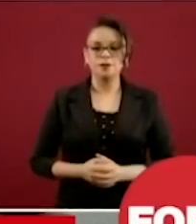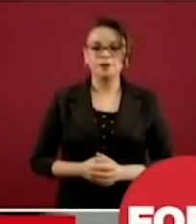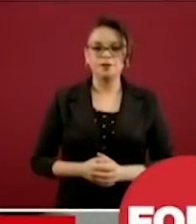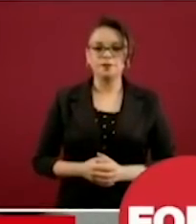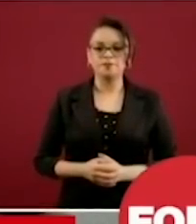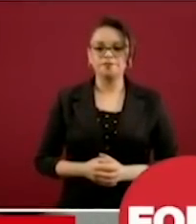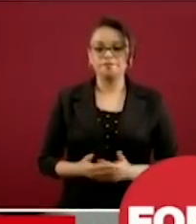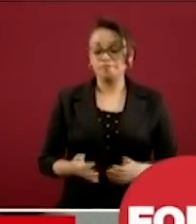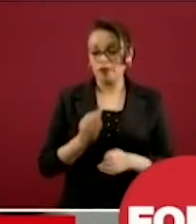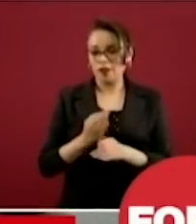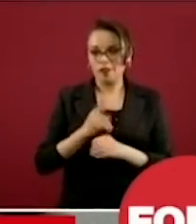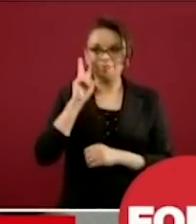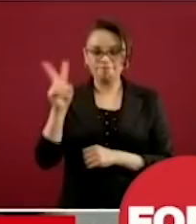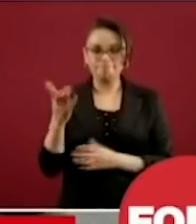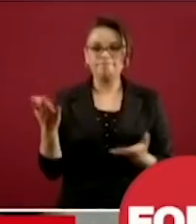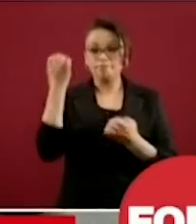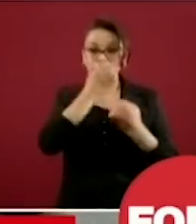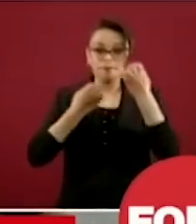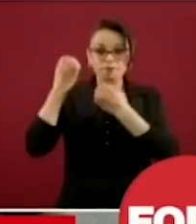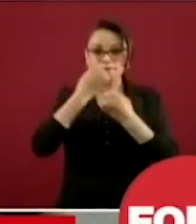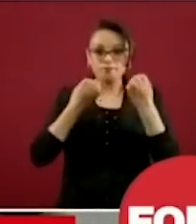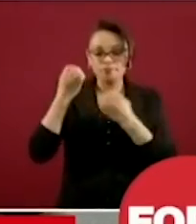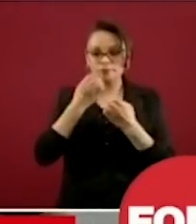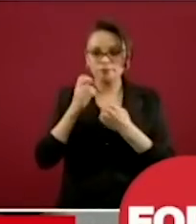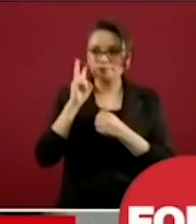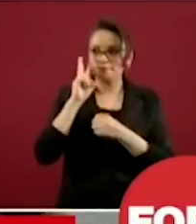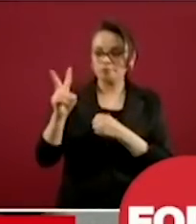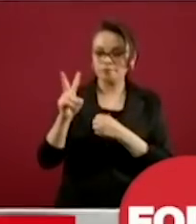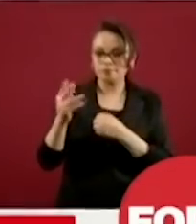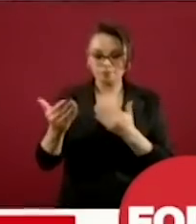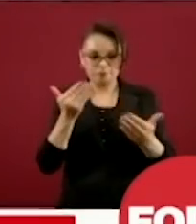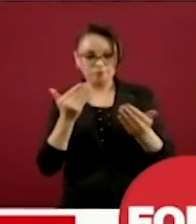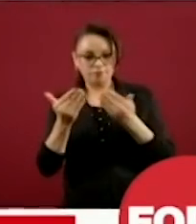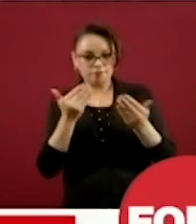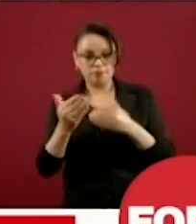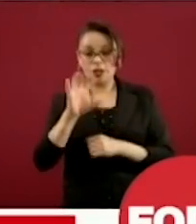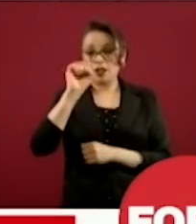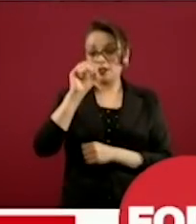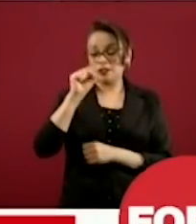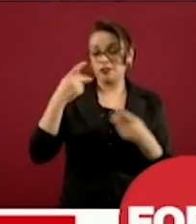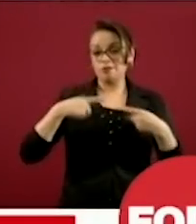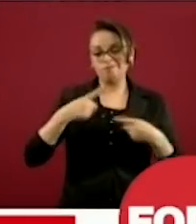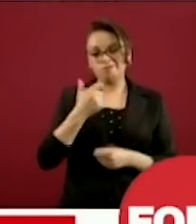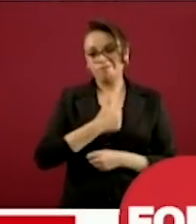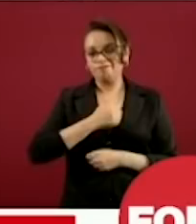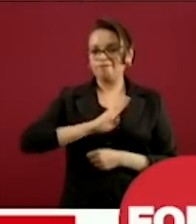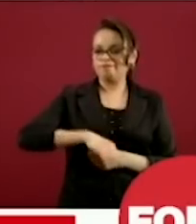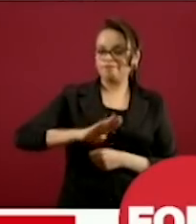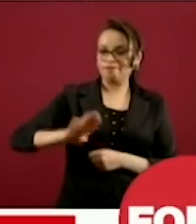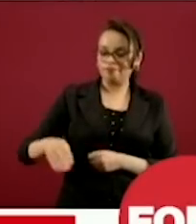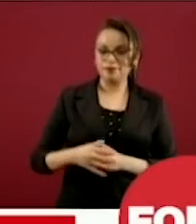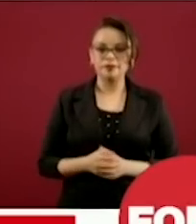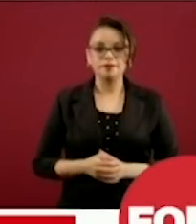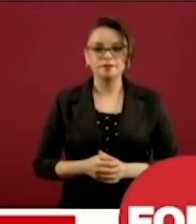Aquí vemos ahora el análisis de las 60 lamentables defunciones que han ocurrido, a comparación de la